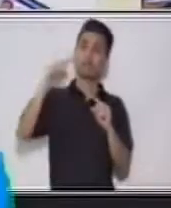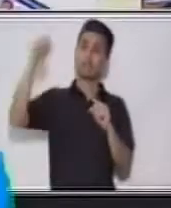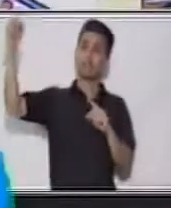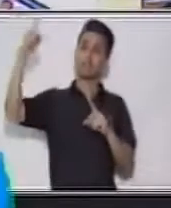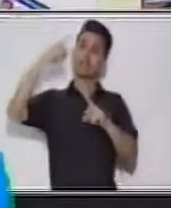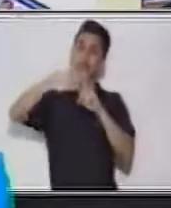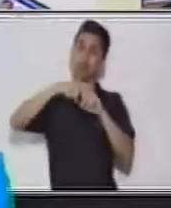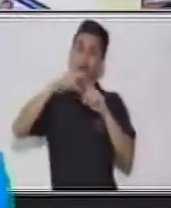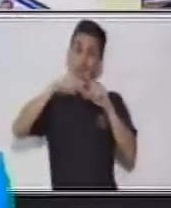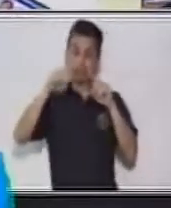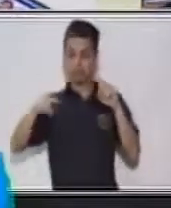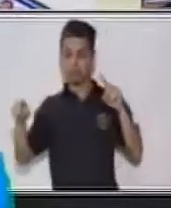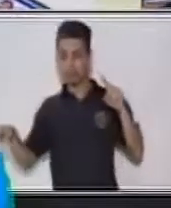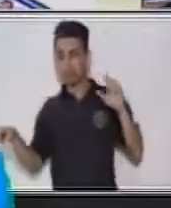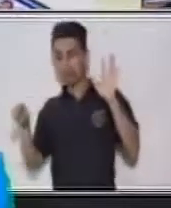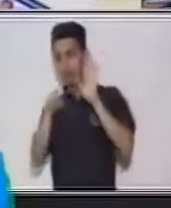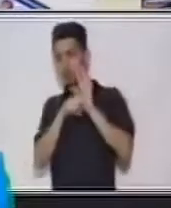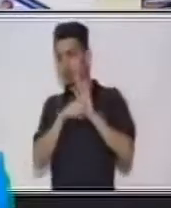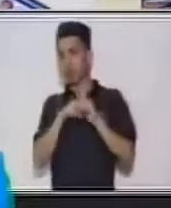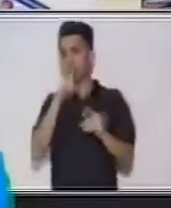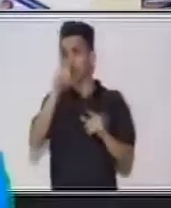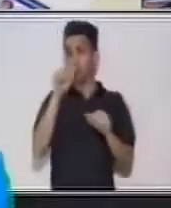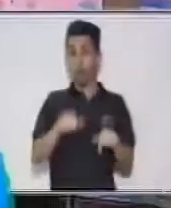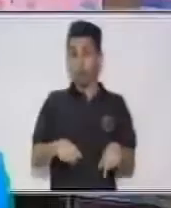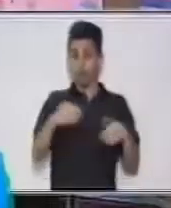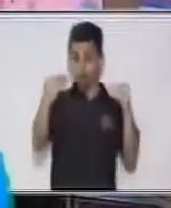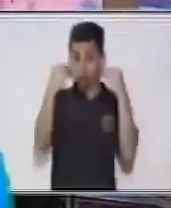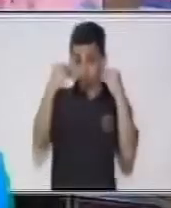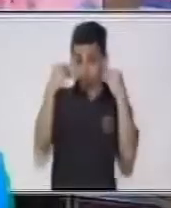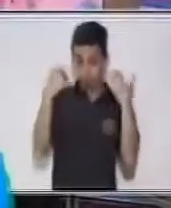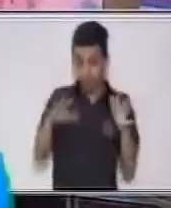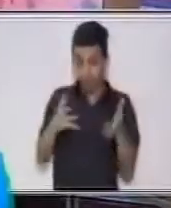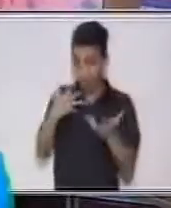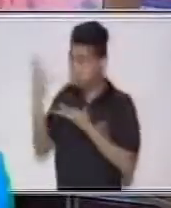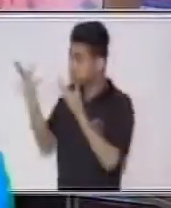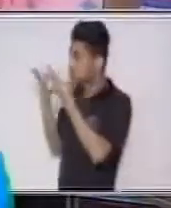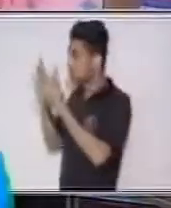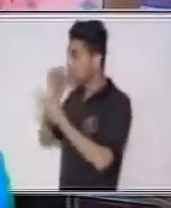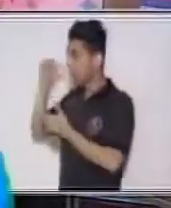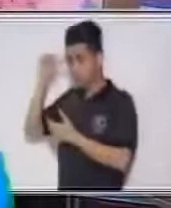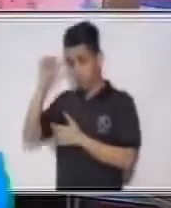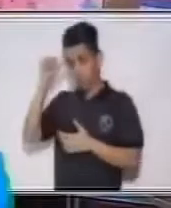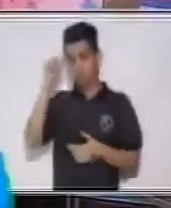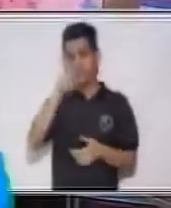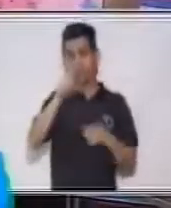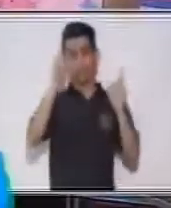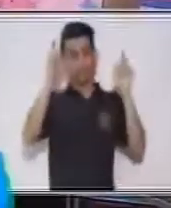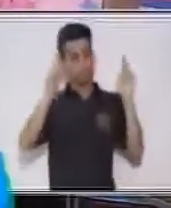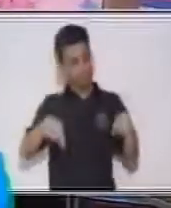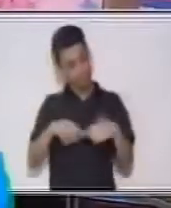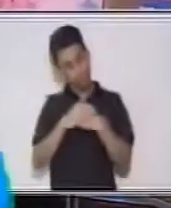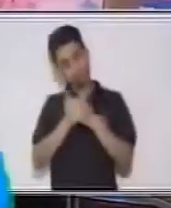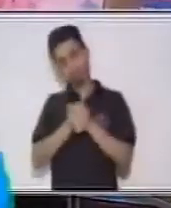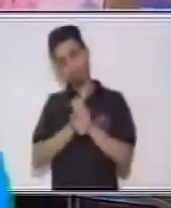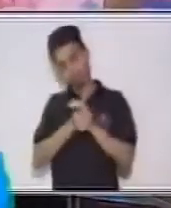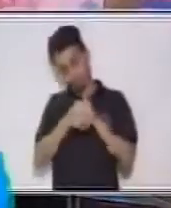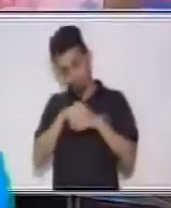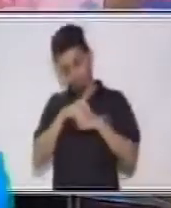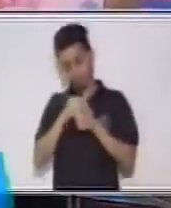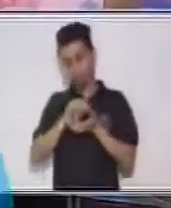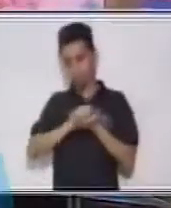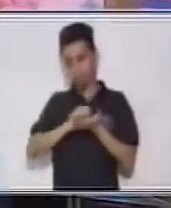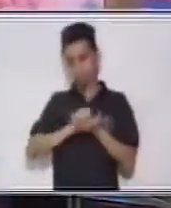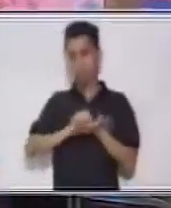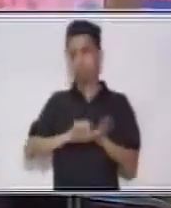descendente restar comparte con un adulto lo aprendido te recomendamos lavarte las manos constantemente con